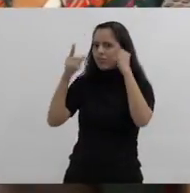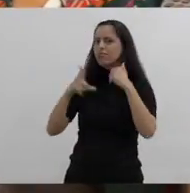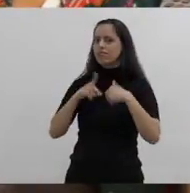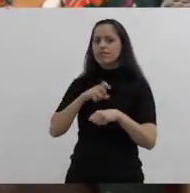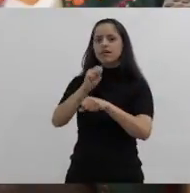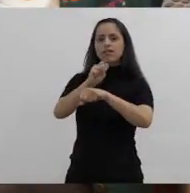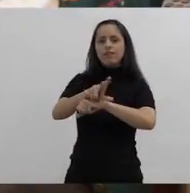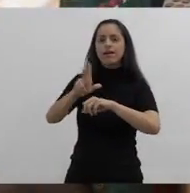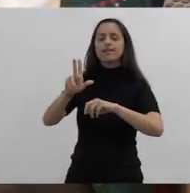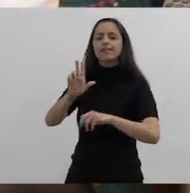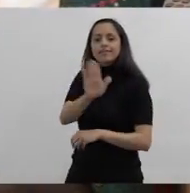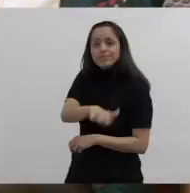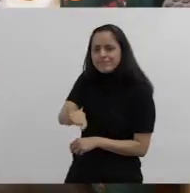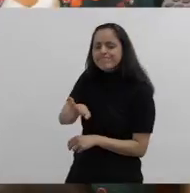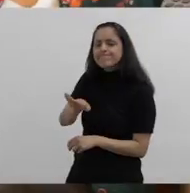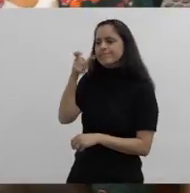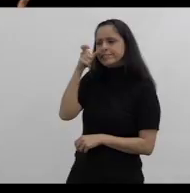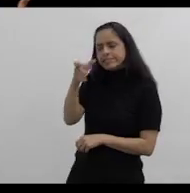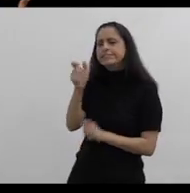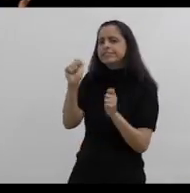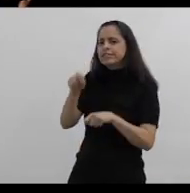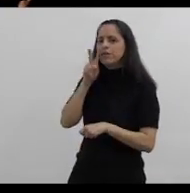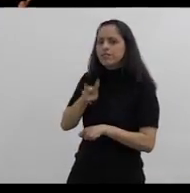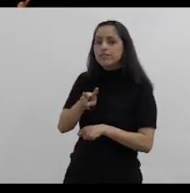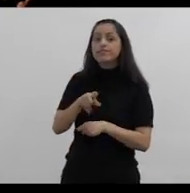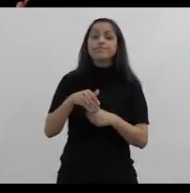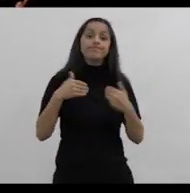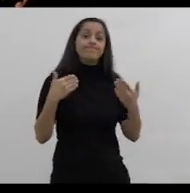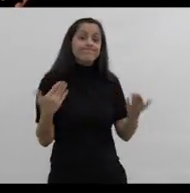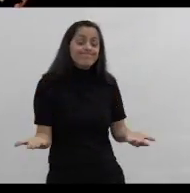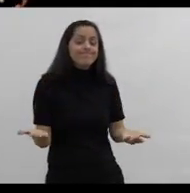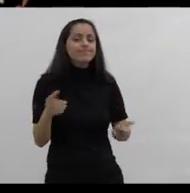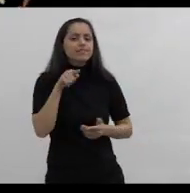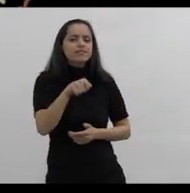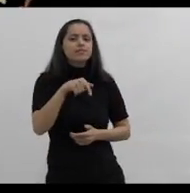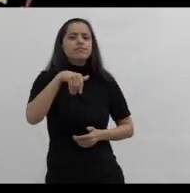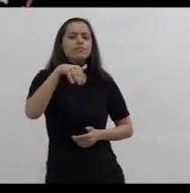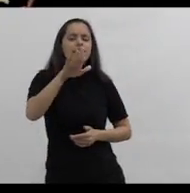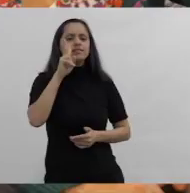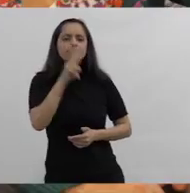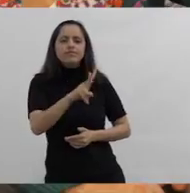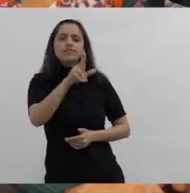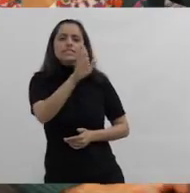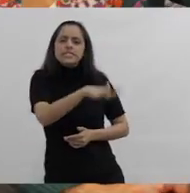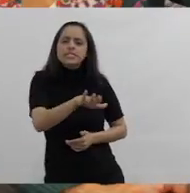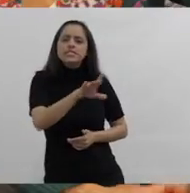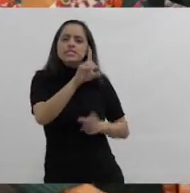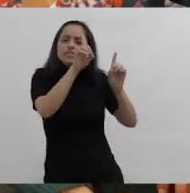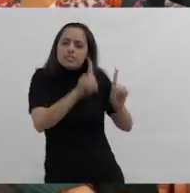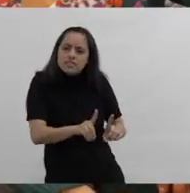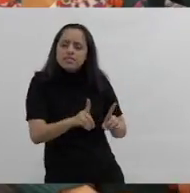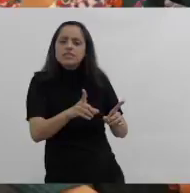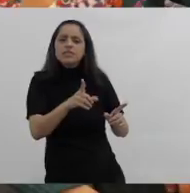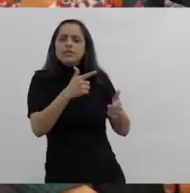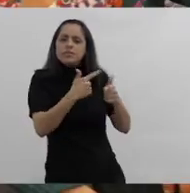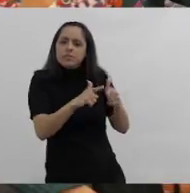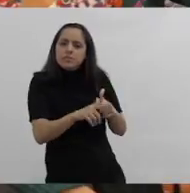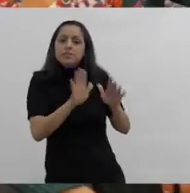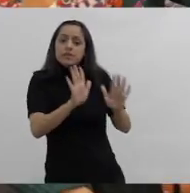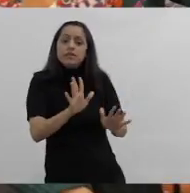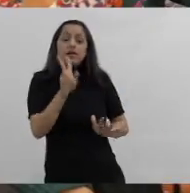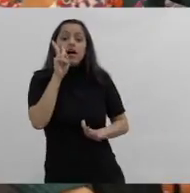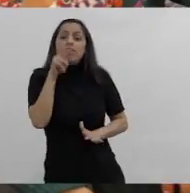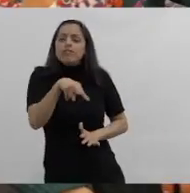comunes tienen que recibir chicos. Esta actitud que se debe tomar frente a la discapacidad, ese acompañamiento que tiene que haber, no